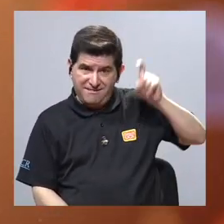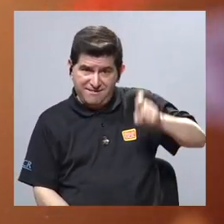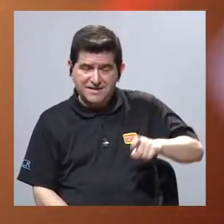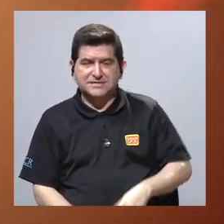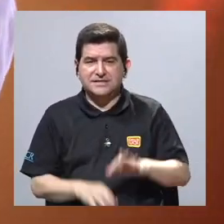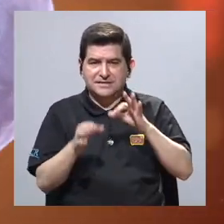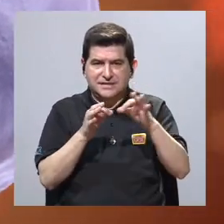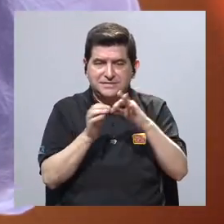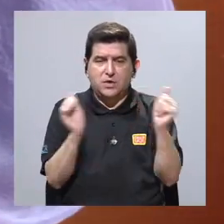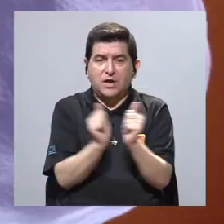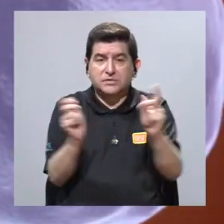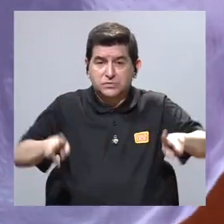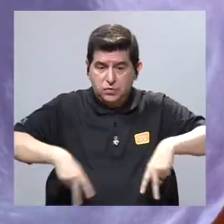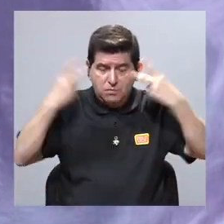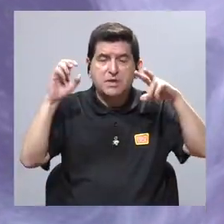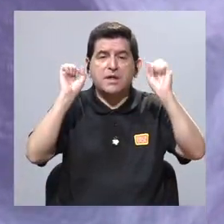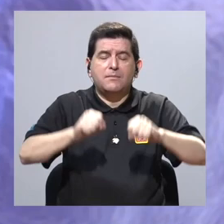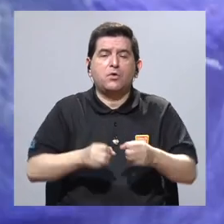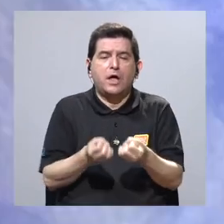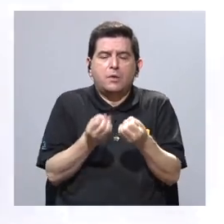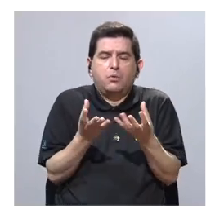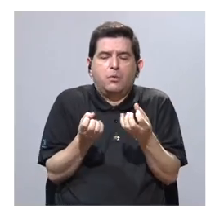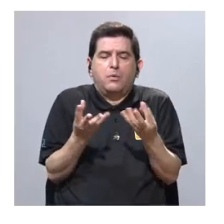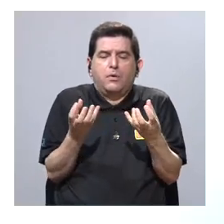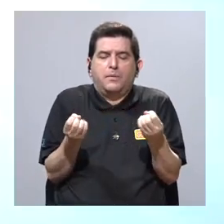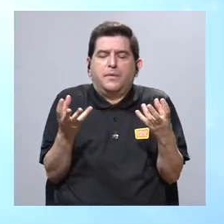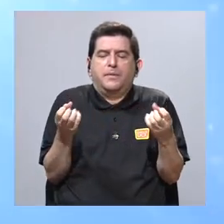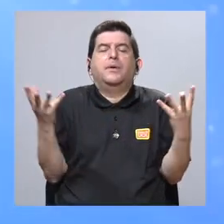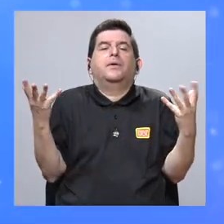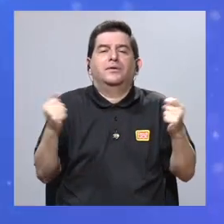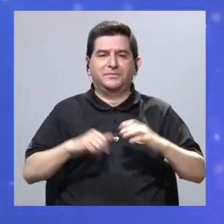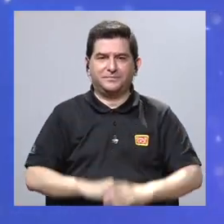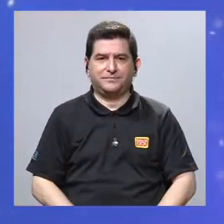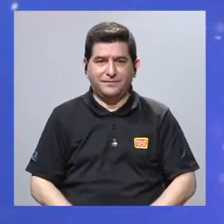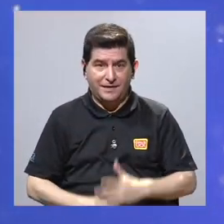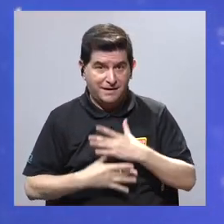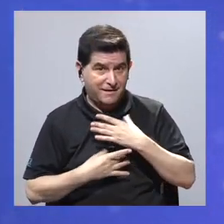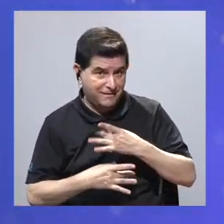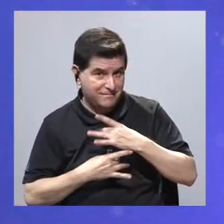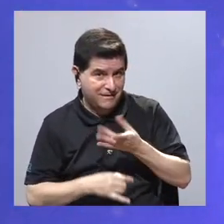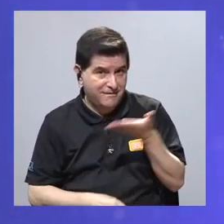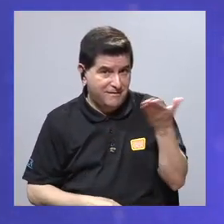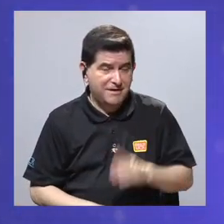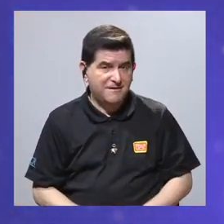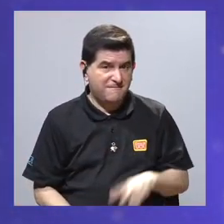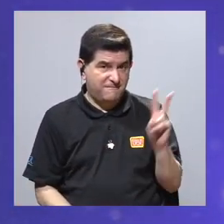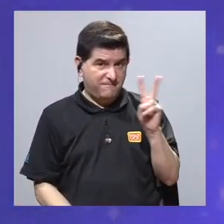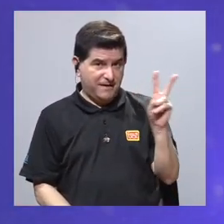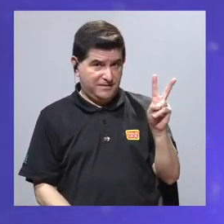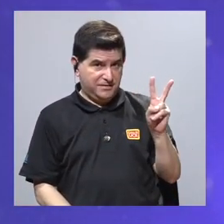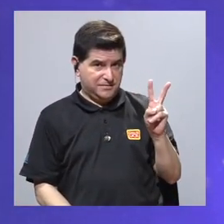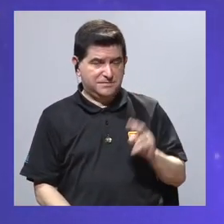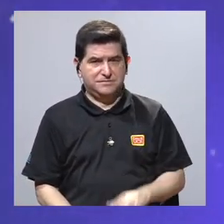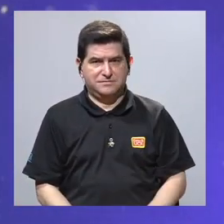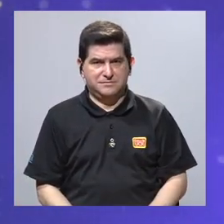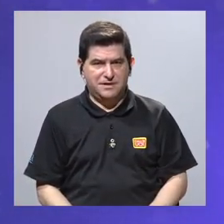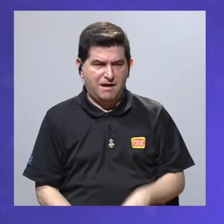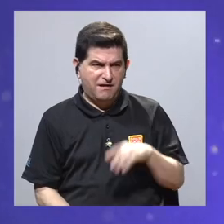cual necesita de células vivas para multiplicarse. Y lo interesante es que los